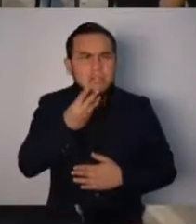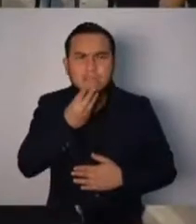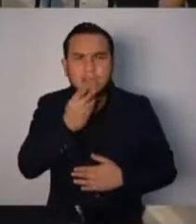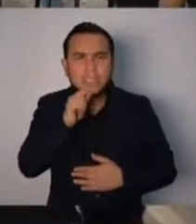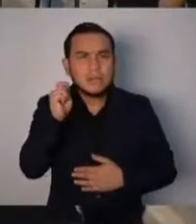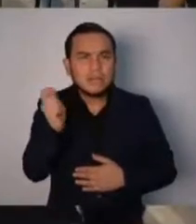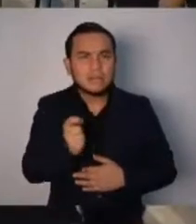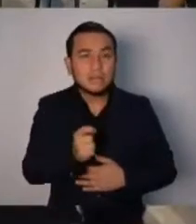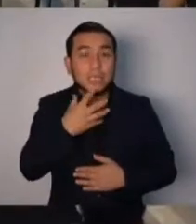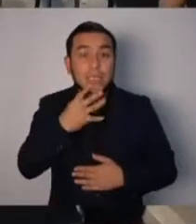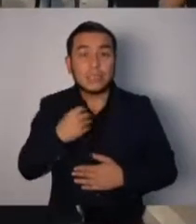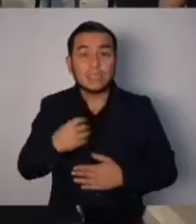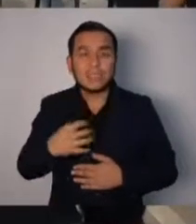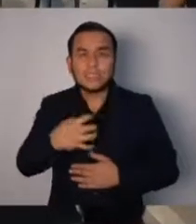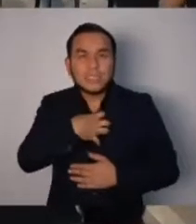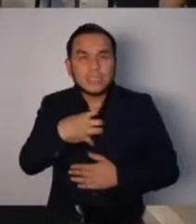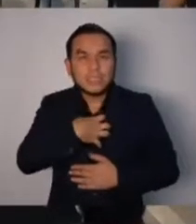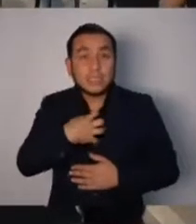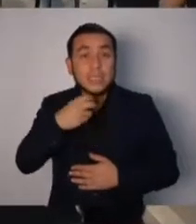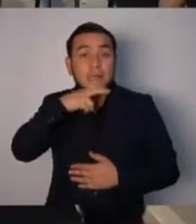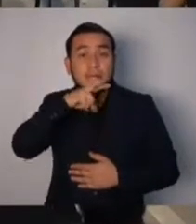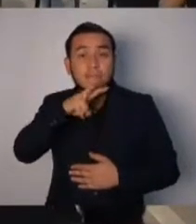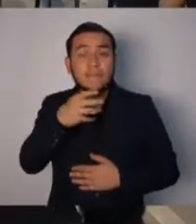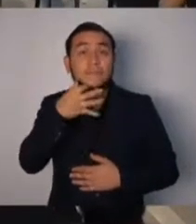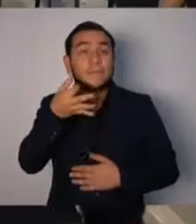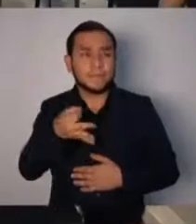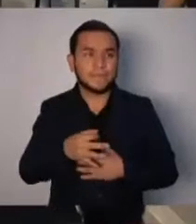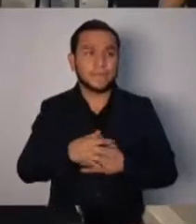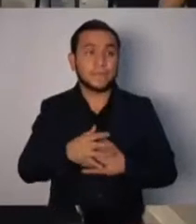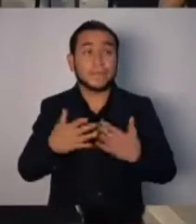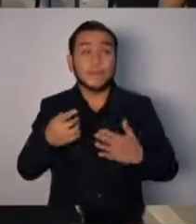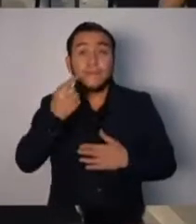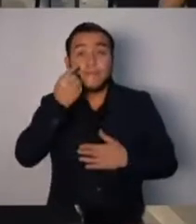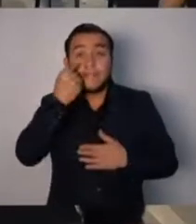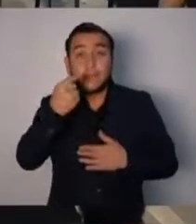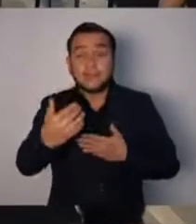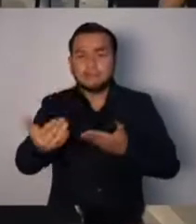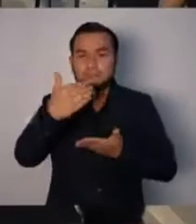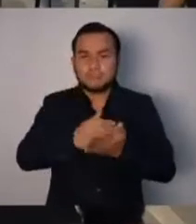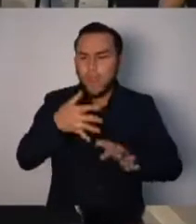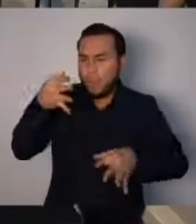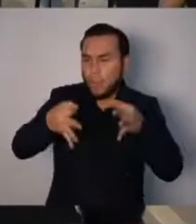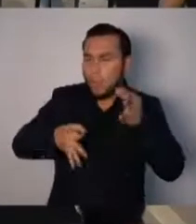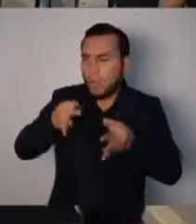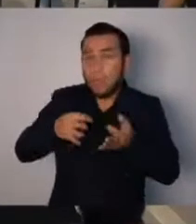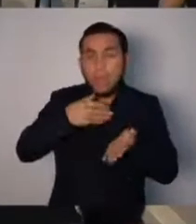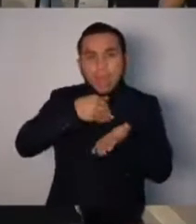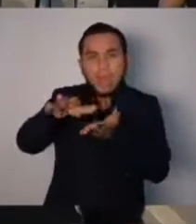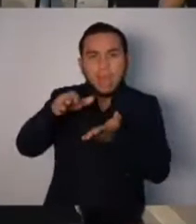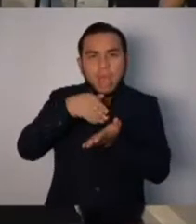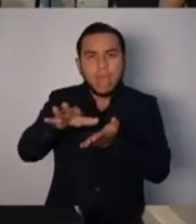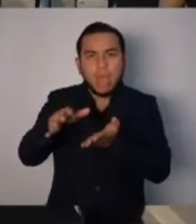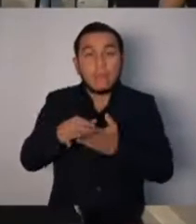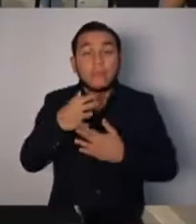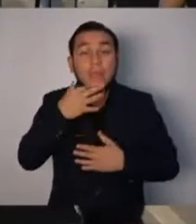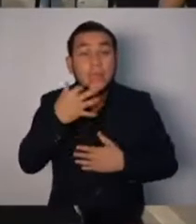eso no lo toleraron me toleraron un montón de cosas pero eso ya no al venir acá mi hermano en el juicio pusieron una manzana que no